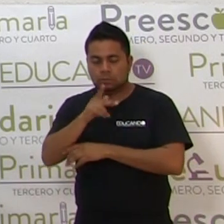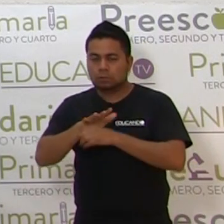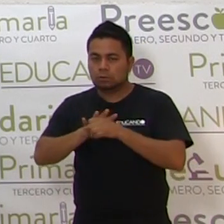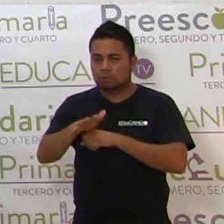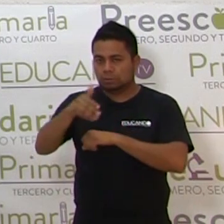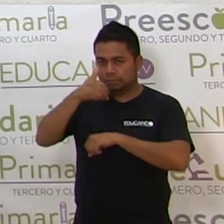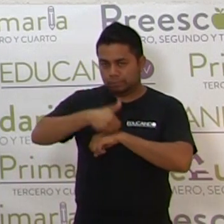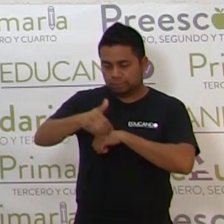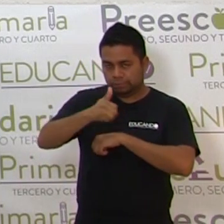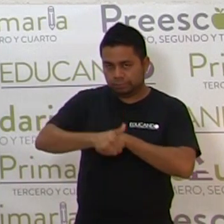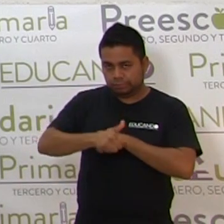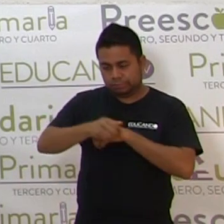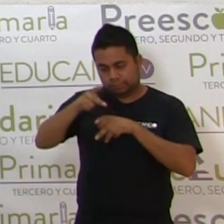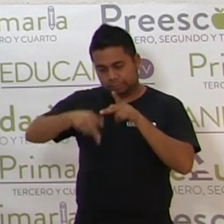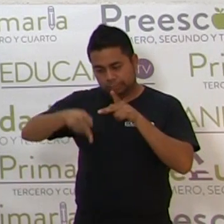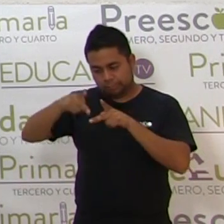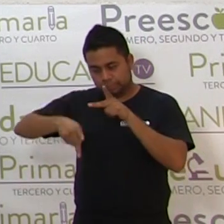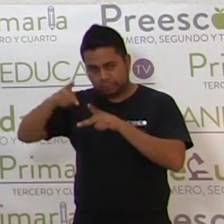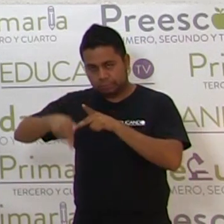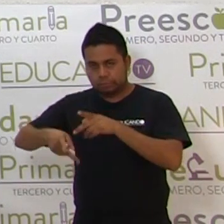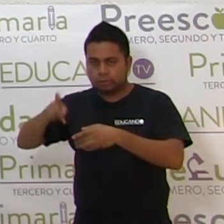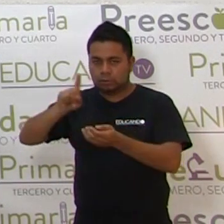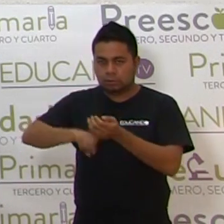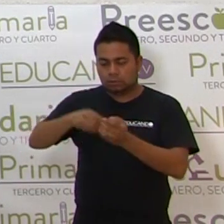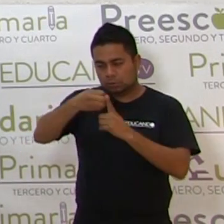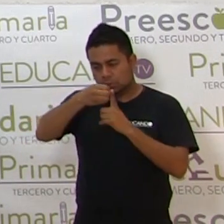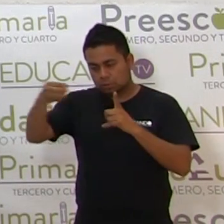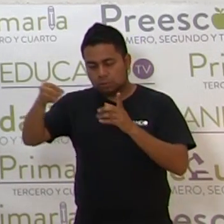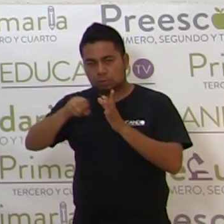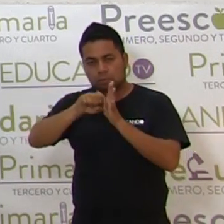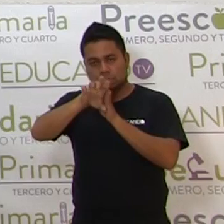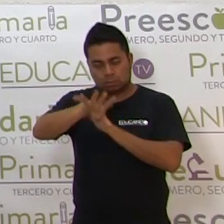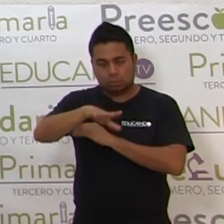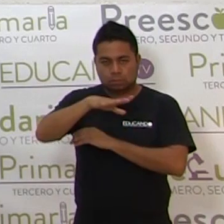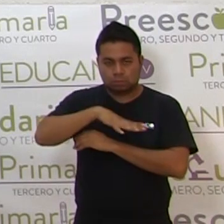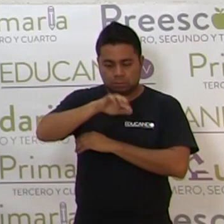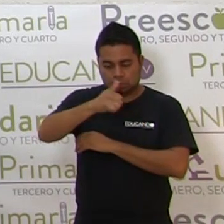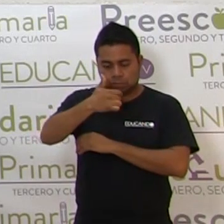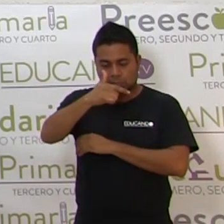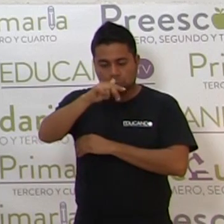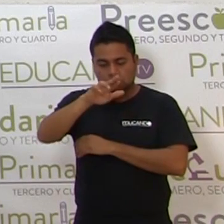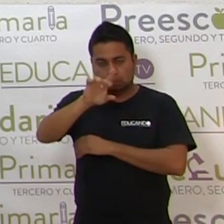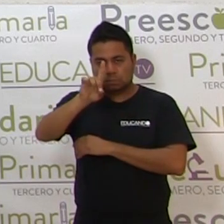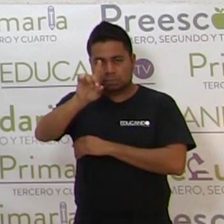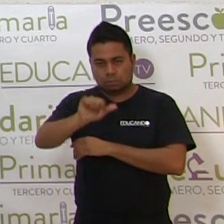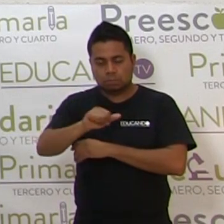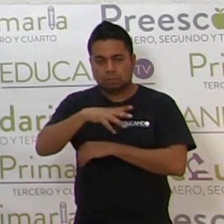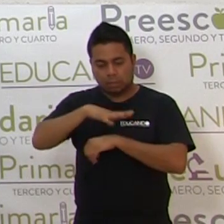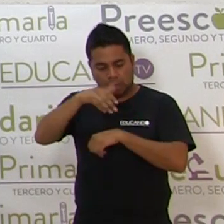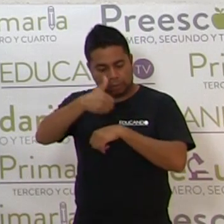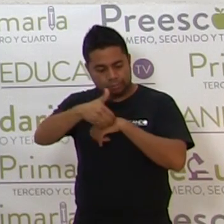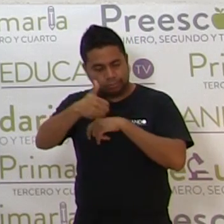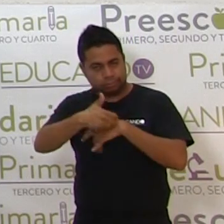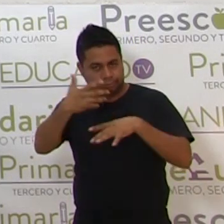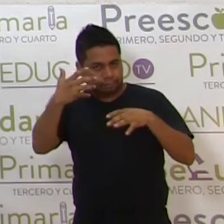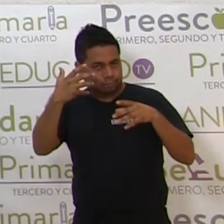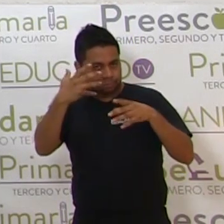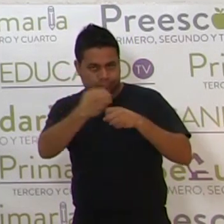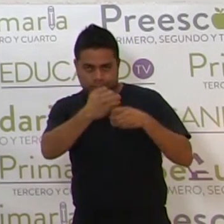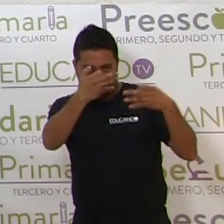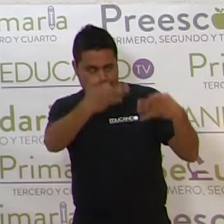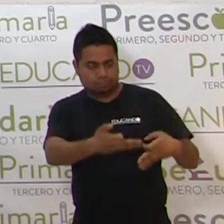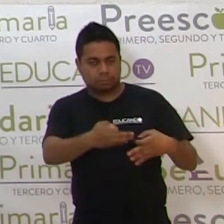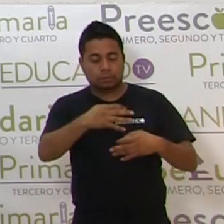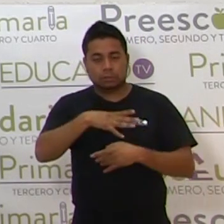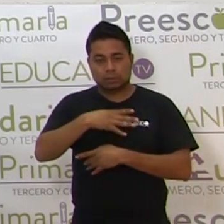número de sílabas de cada verso. Si es aguda, tiene un número específico. Si es